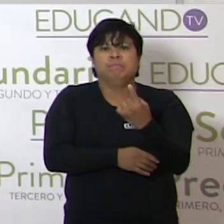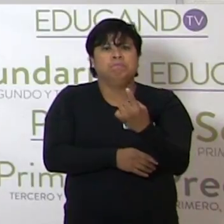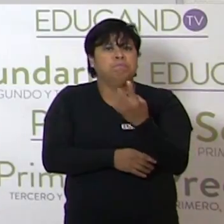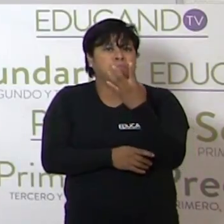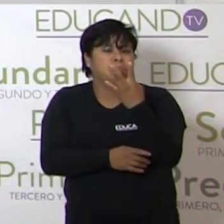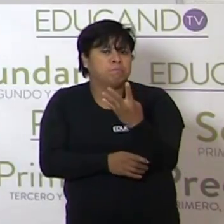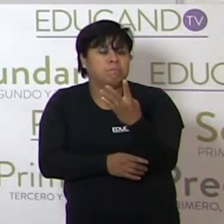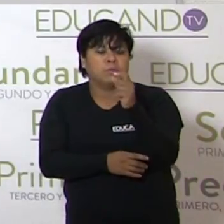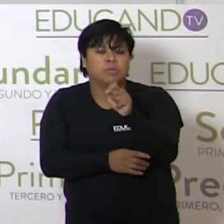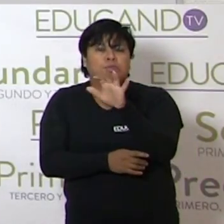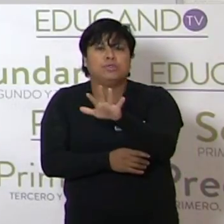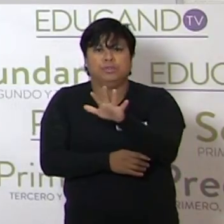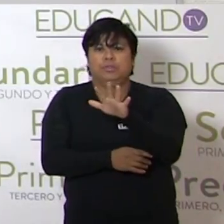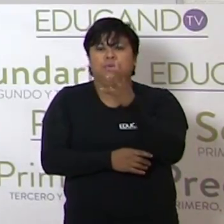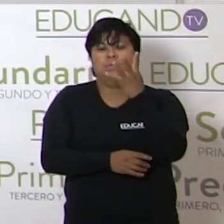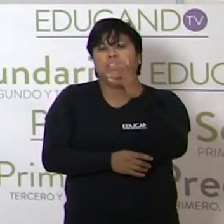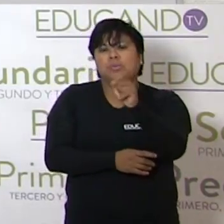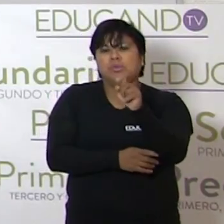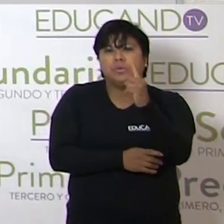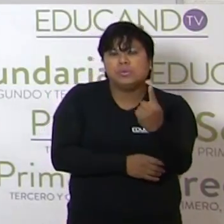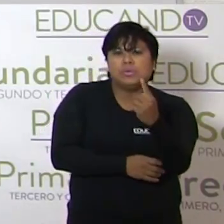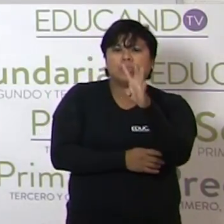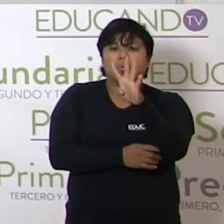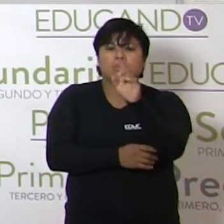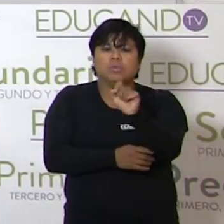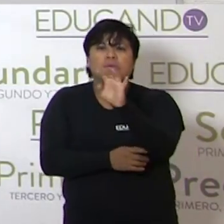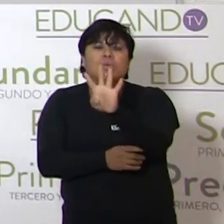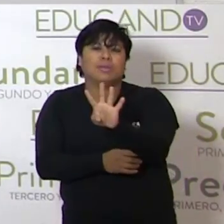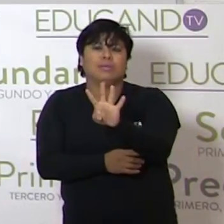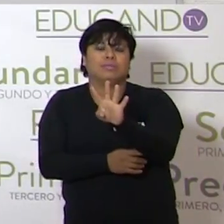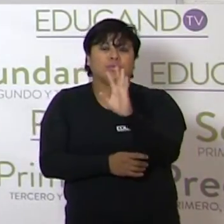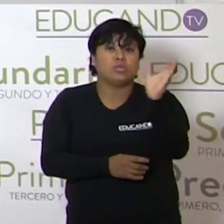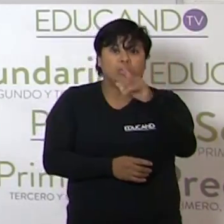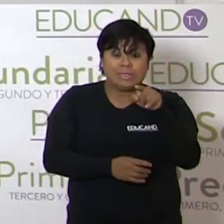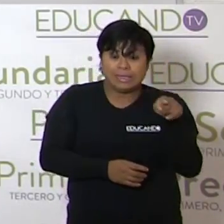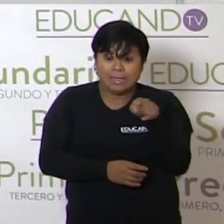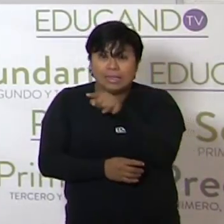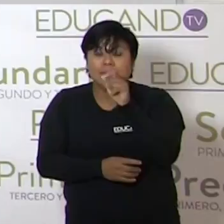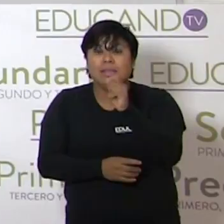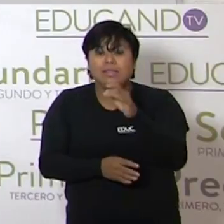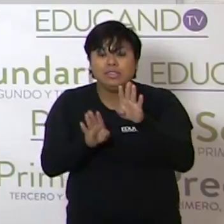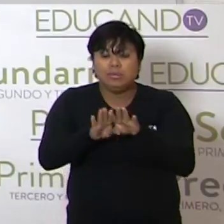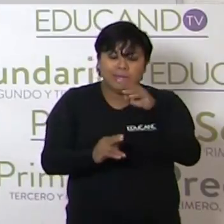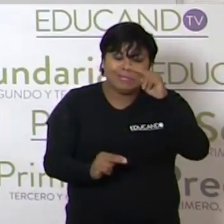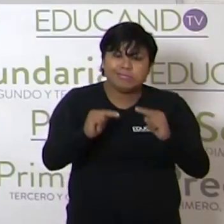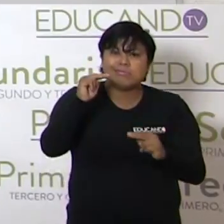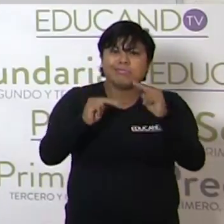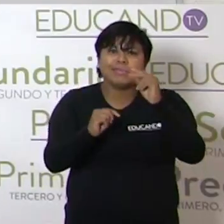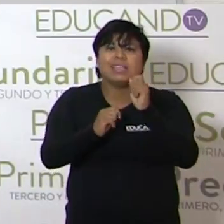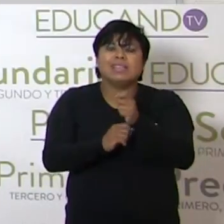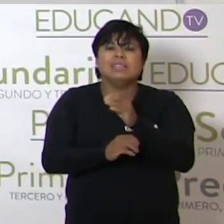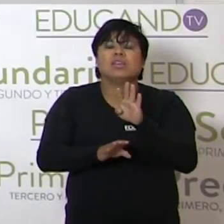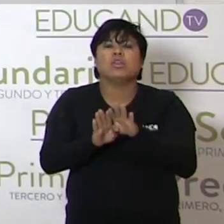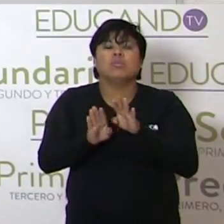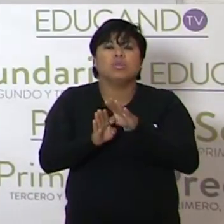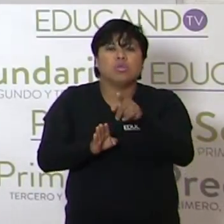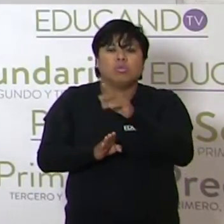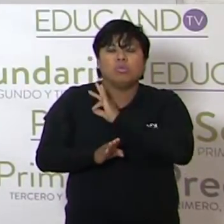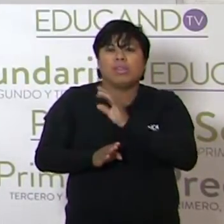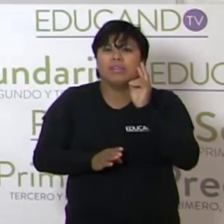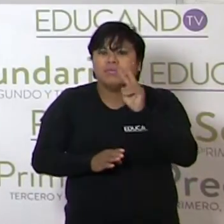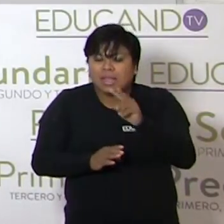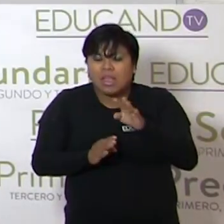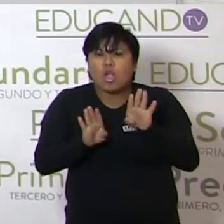otro 4.5, 4.1, 4.4. Cuando ves tú estos datos estadísticos o cuando tú ves estas ponderaciones o